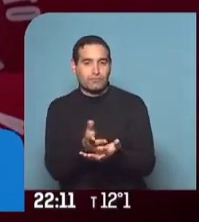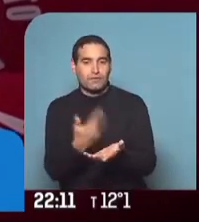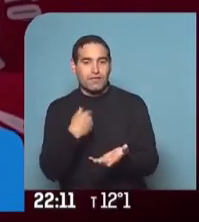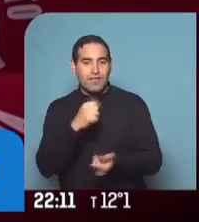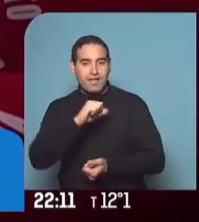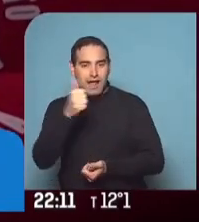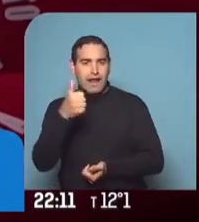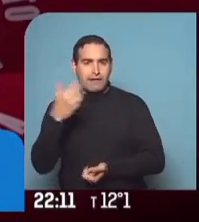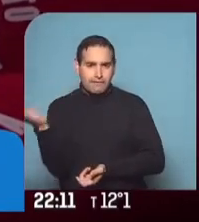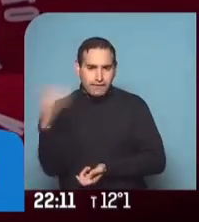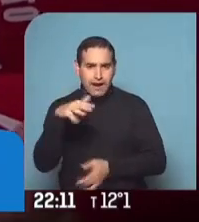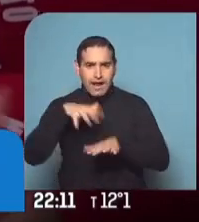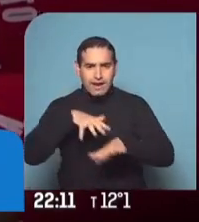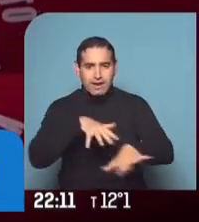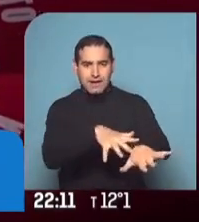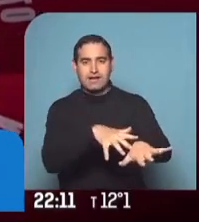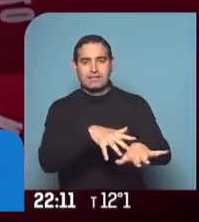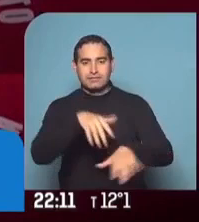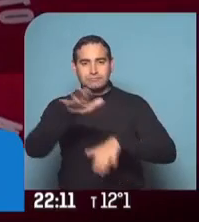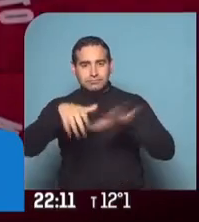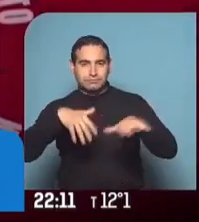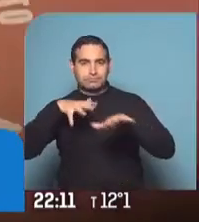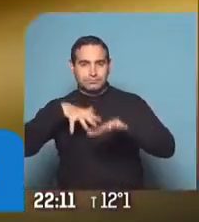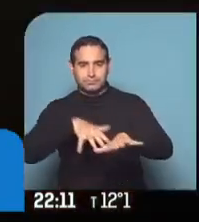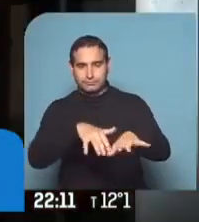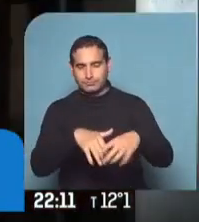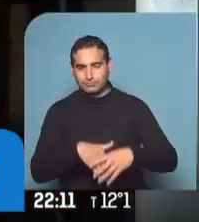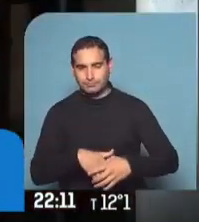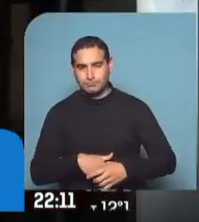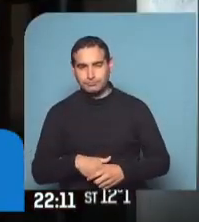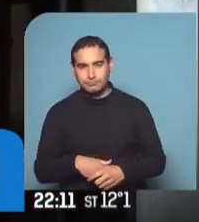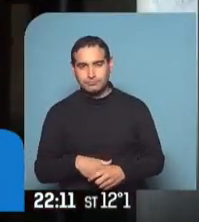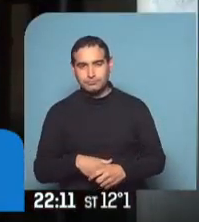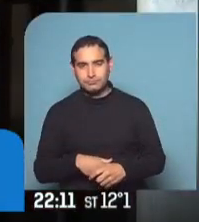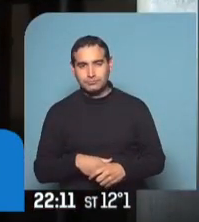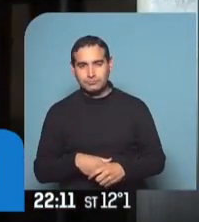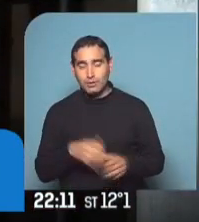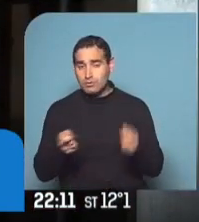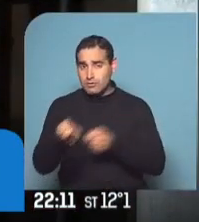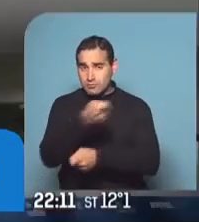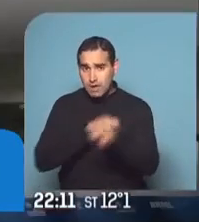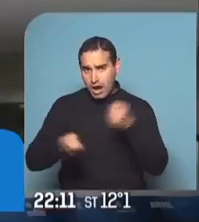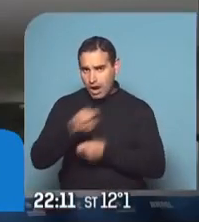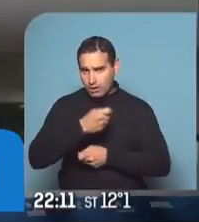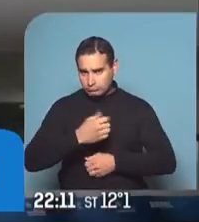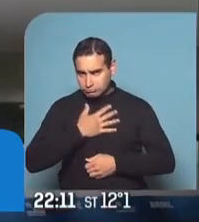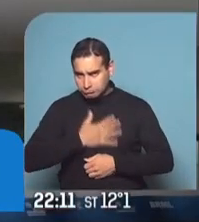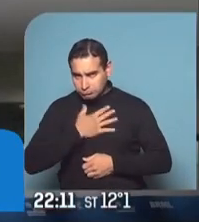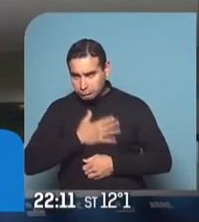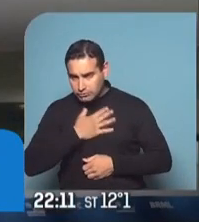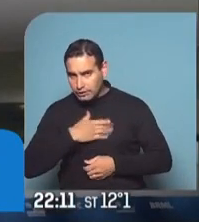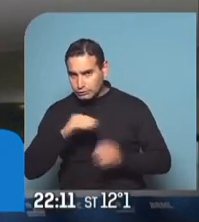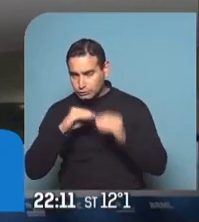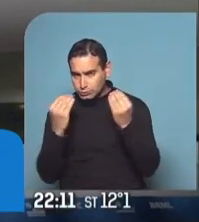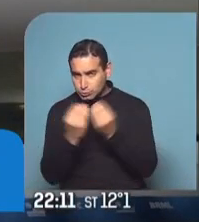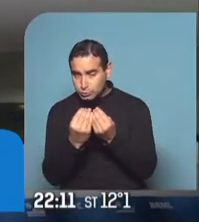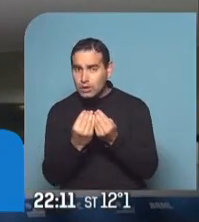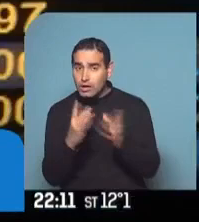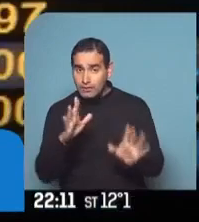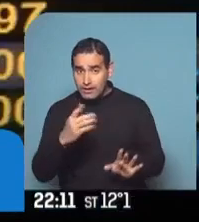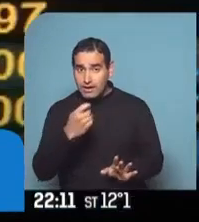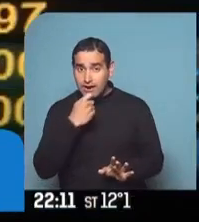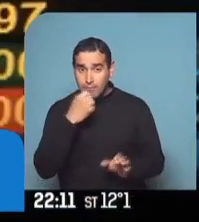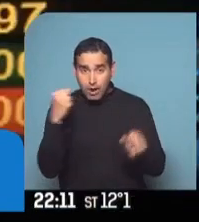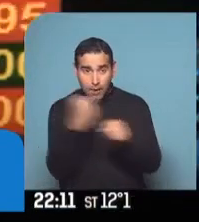sai das ruas pela pressão popular, pela mobilização. Los mercados celebraron el resultado. En caso de lograrse